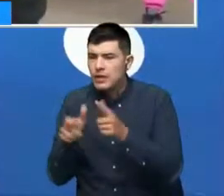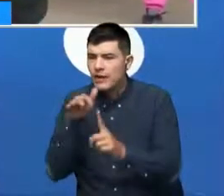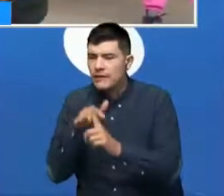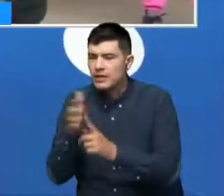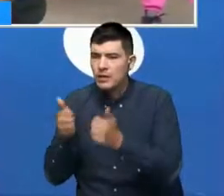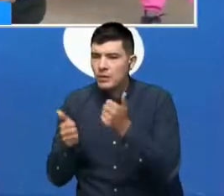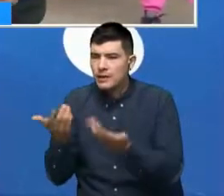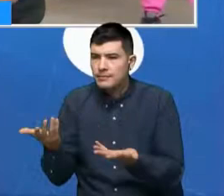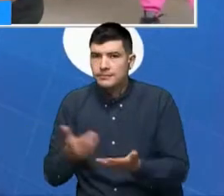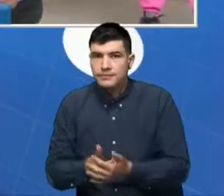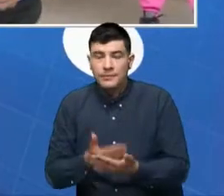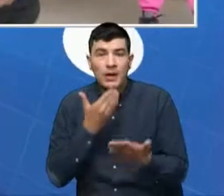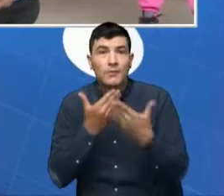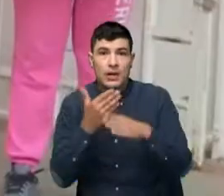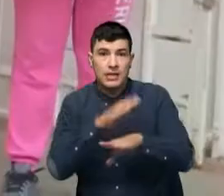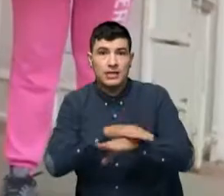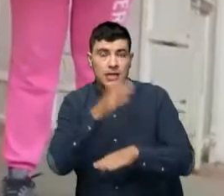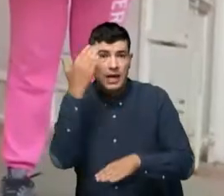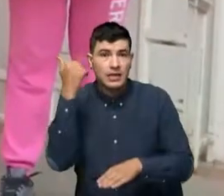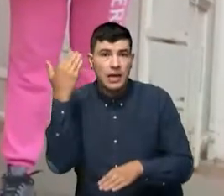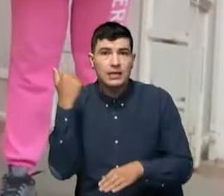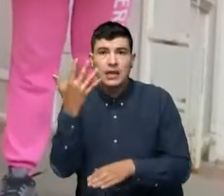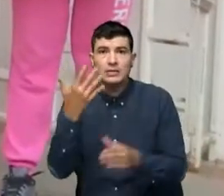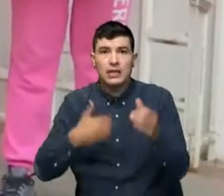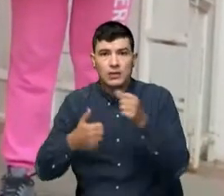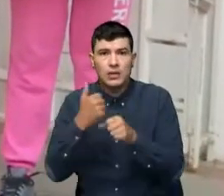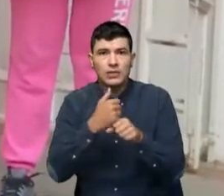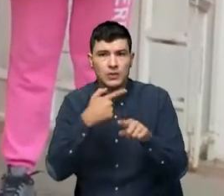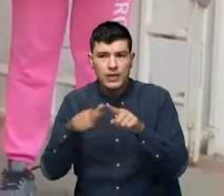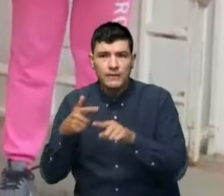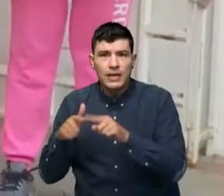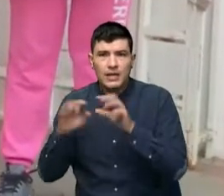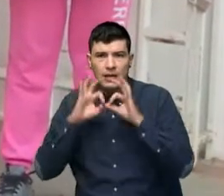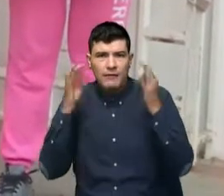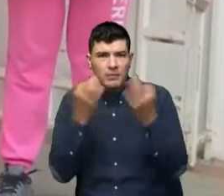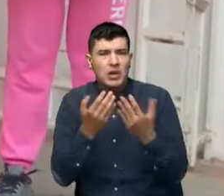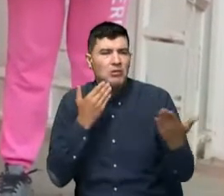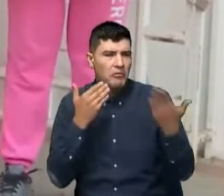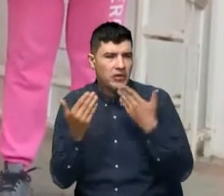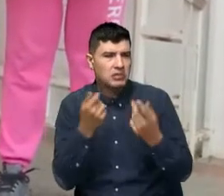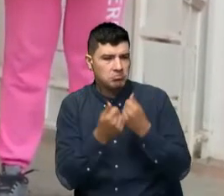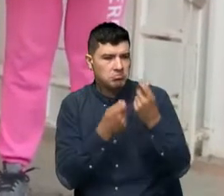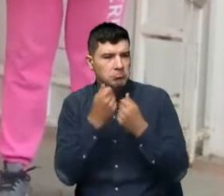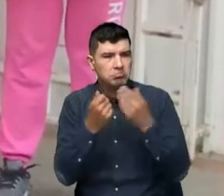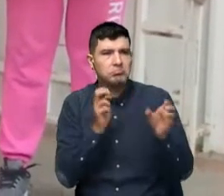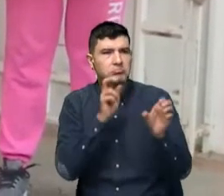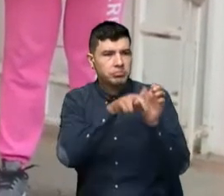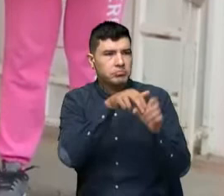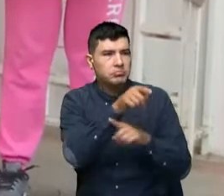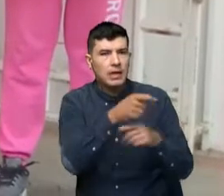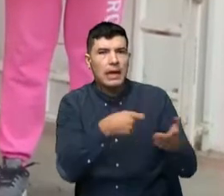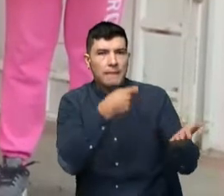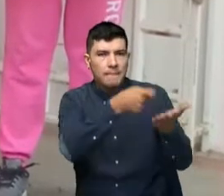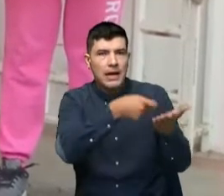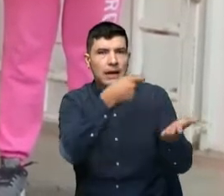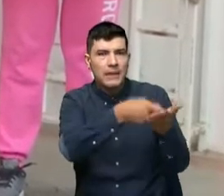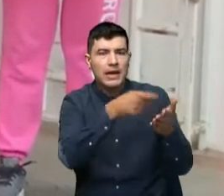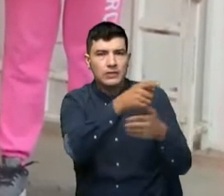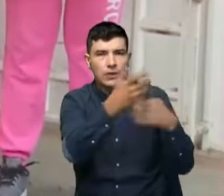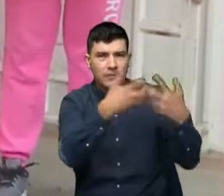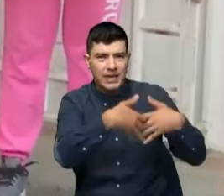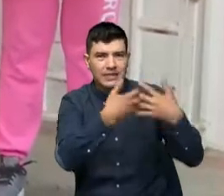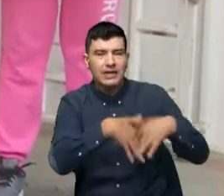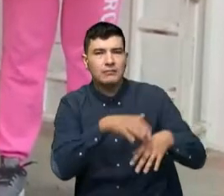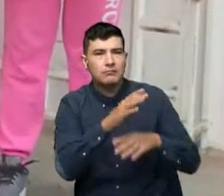buenas tardes durante cinco años varias personas que han confiado sus dineros en una constructora están esperando que les